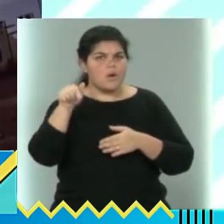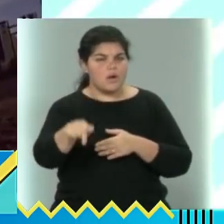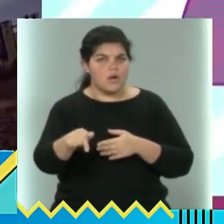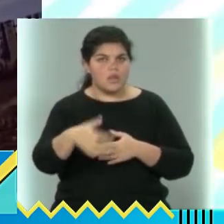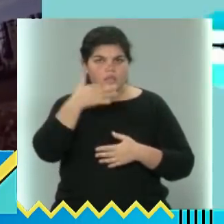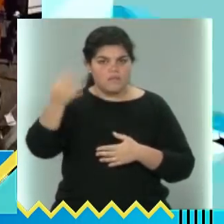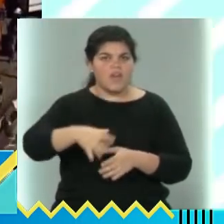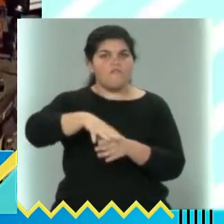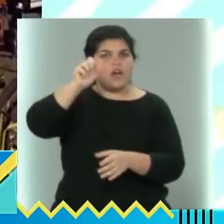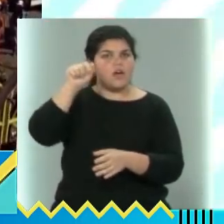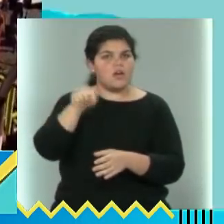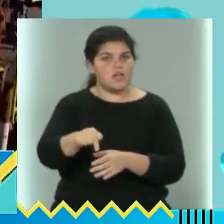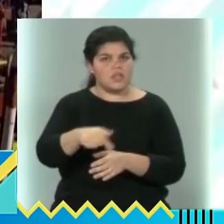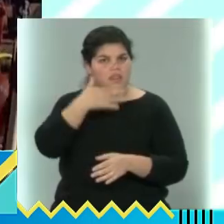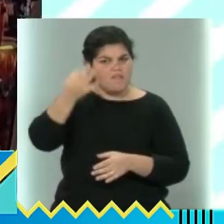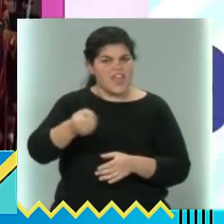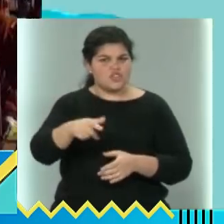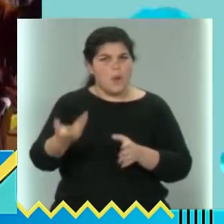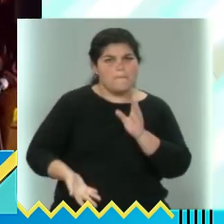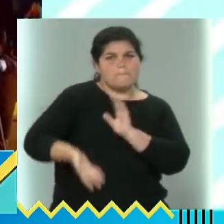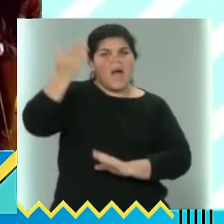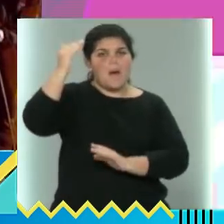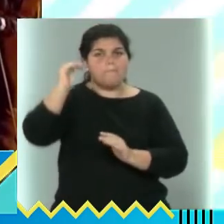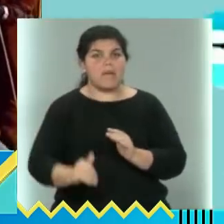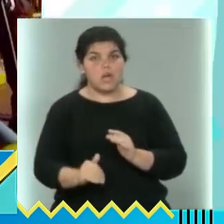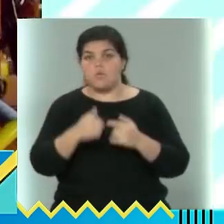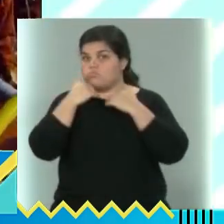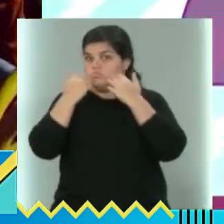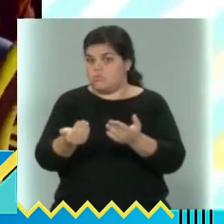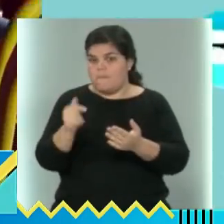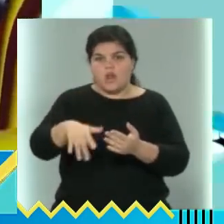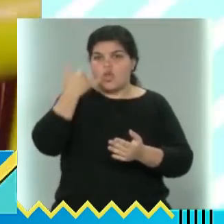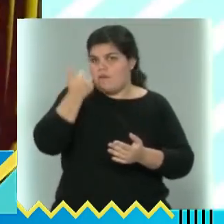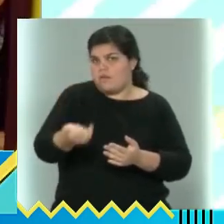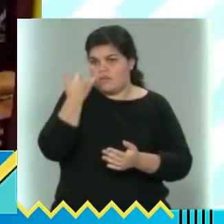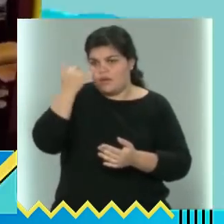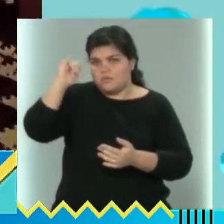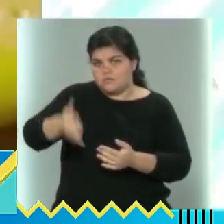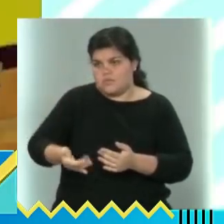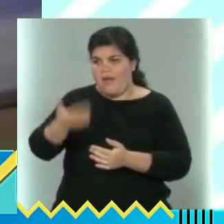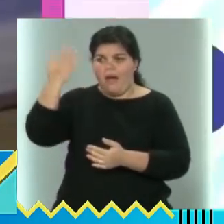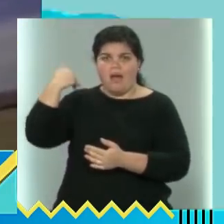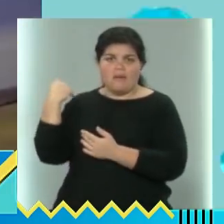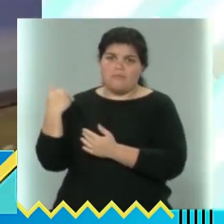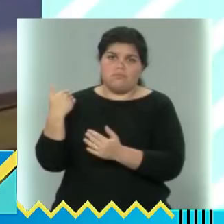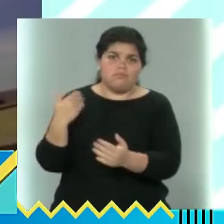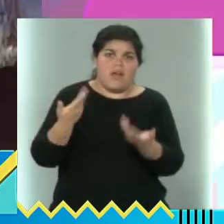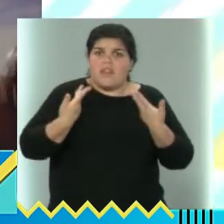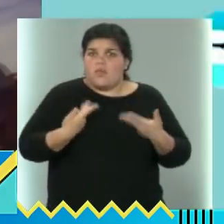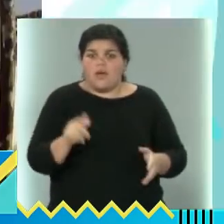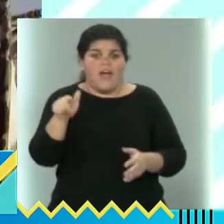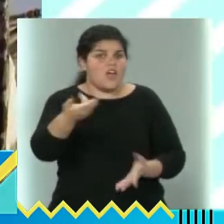utilización de las técnicas de fractura hidráulica eso se incrementó o se redujo. Pero que existían es histórico y está ampliamente probado y ahí no te lo